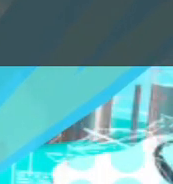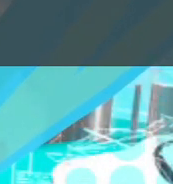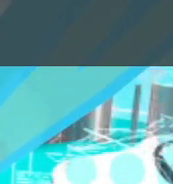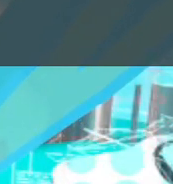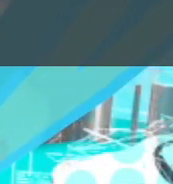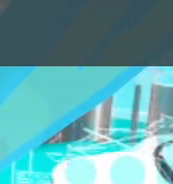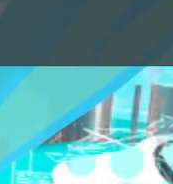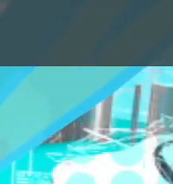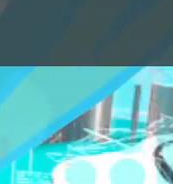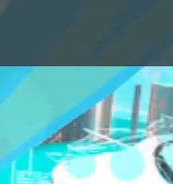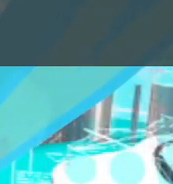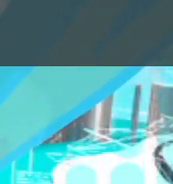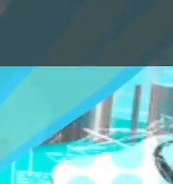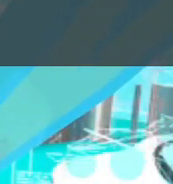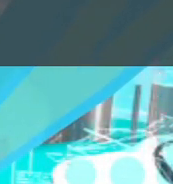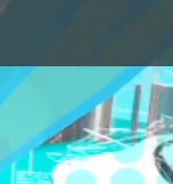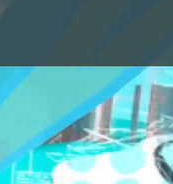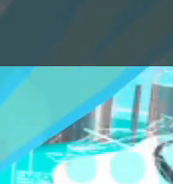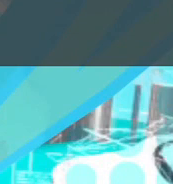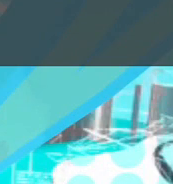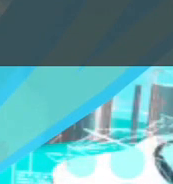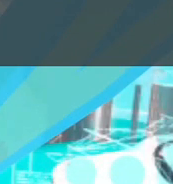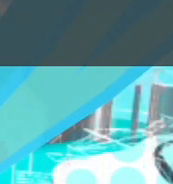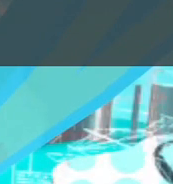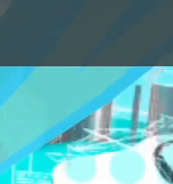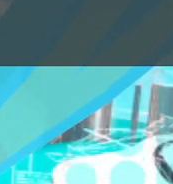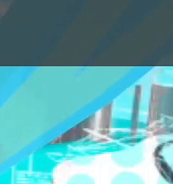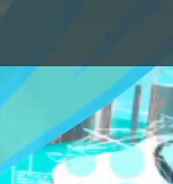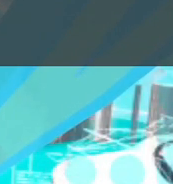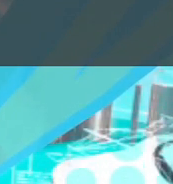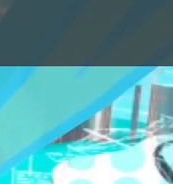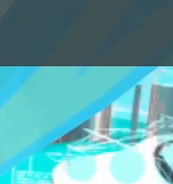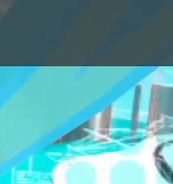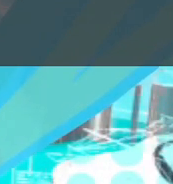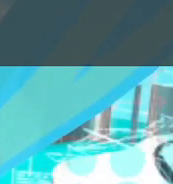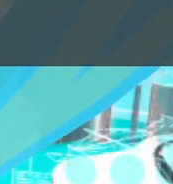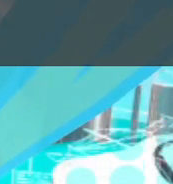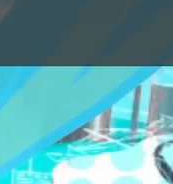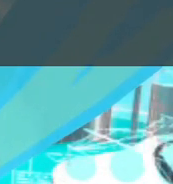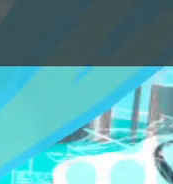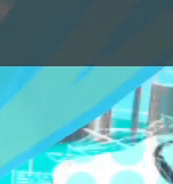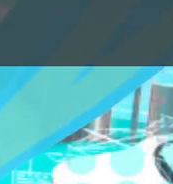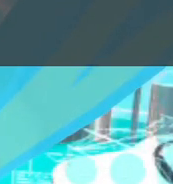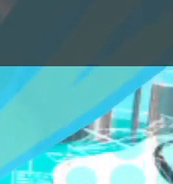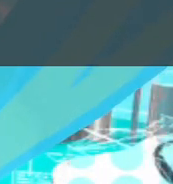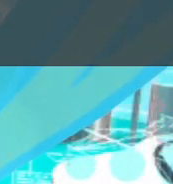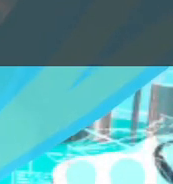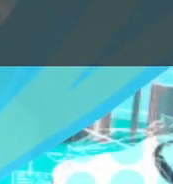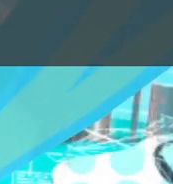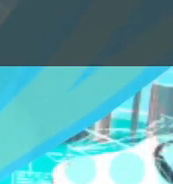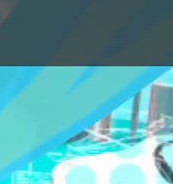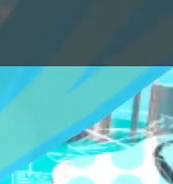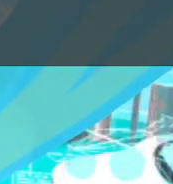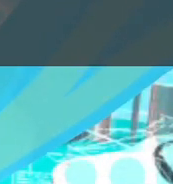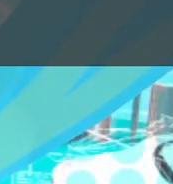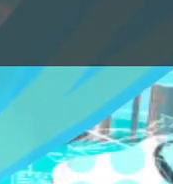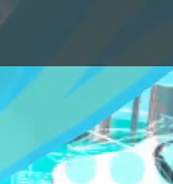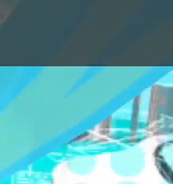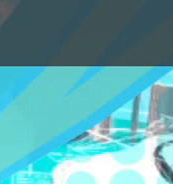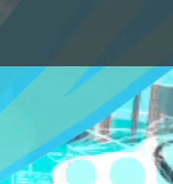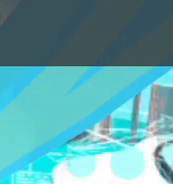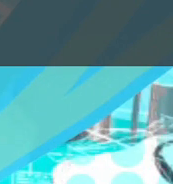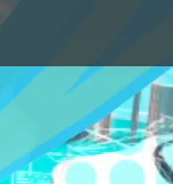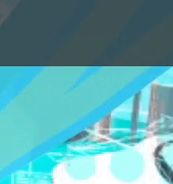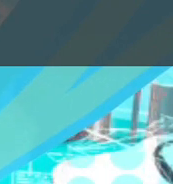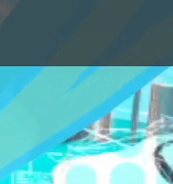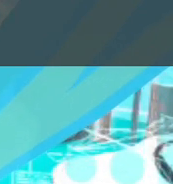perdido credibilidad o ha perdido músculo político. Entonces, este triunvirato habla también de eso que se habló desde el inicio de este gobierno,